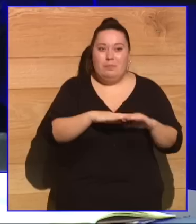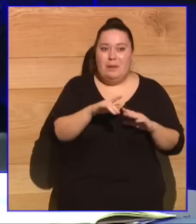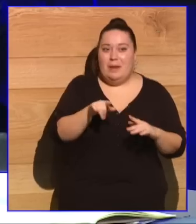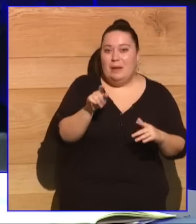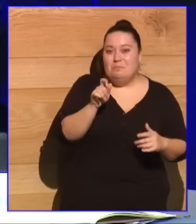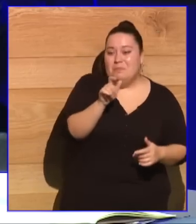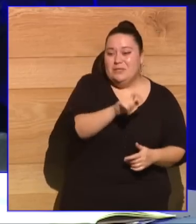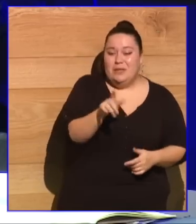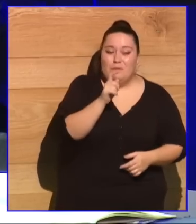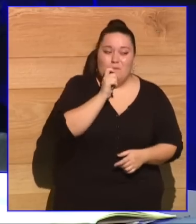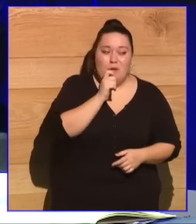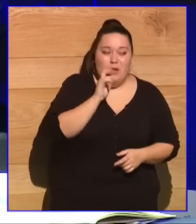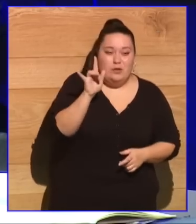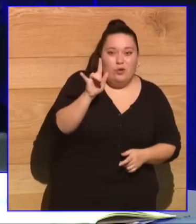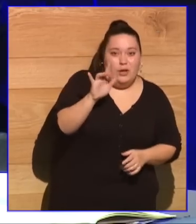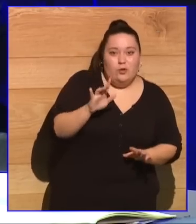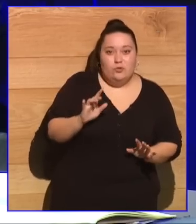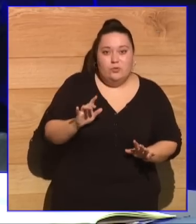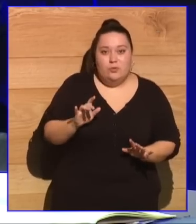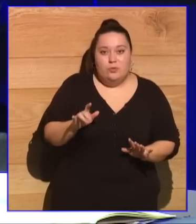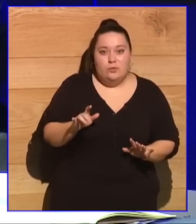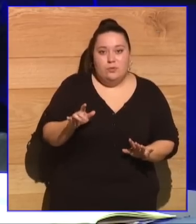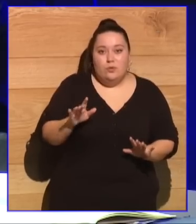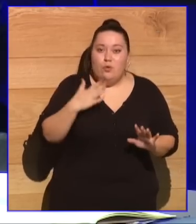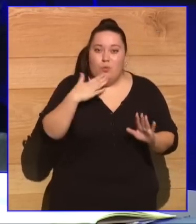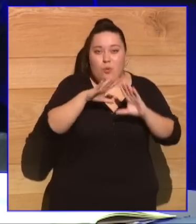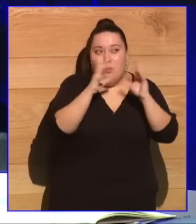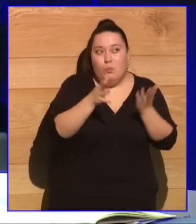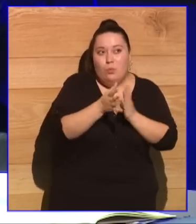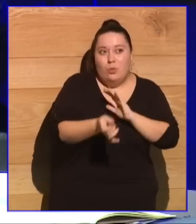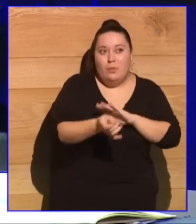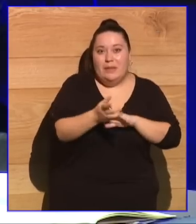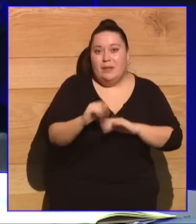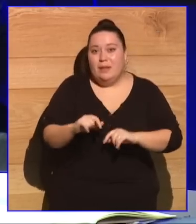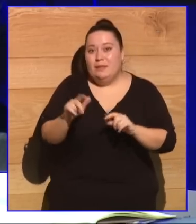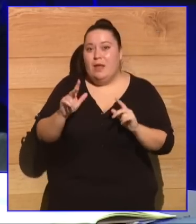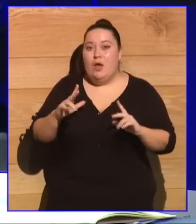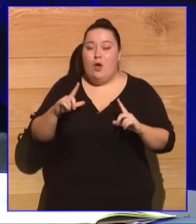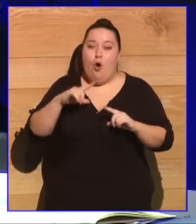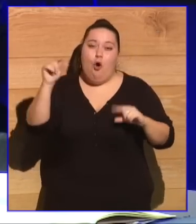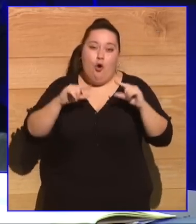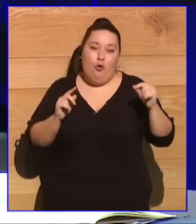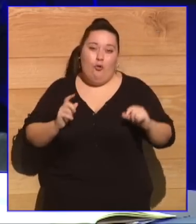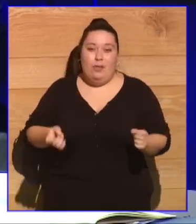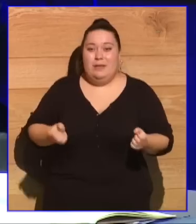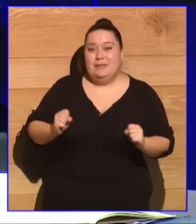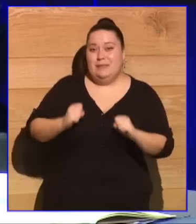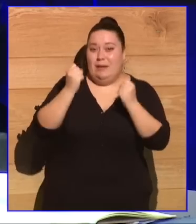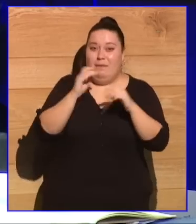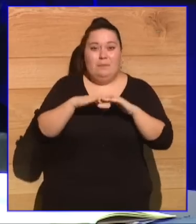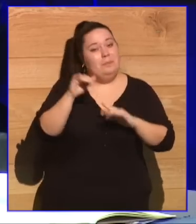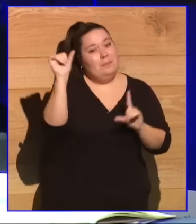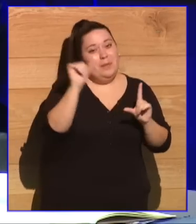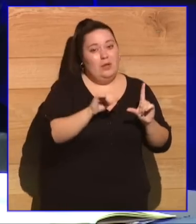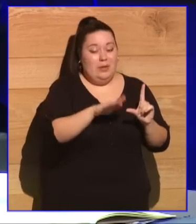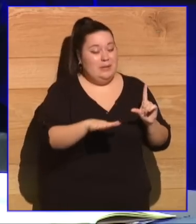zumbao, rockero, Claro. que cree que está inventando el mundo y que va a salvar al mundo de Hollywood y de películas para niños y que